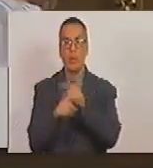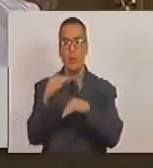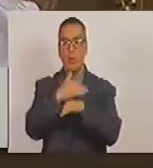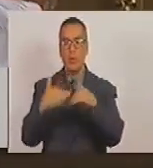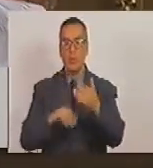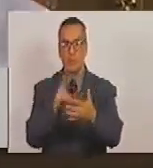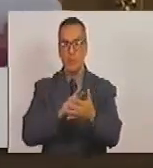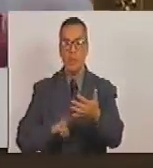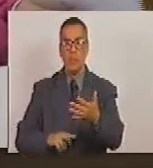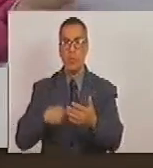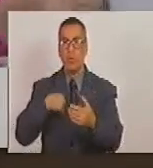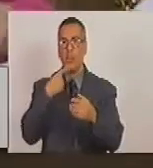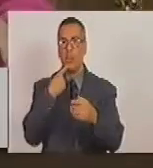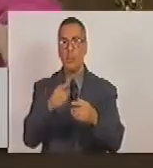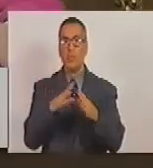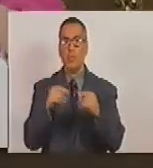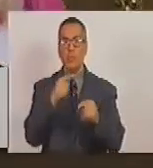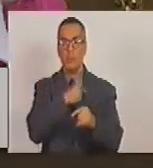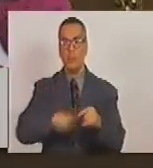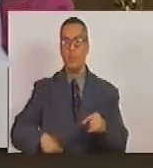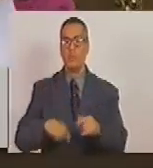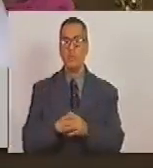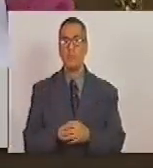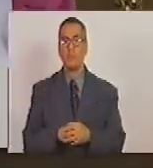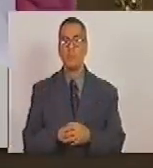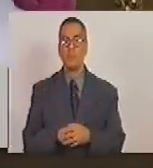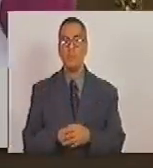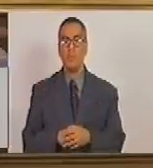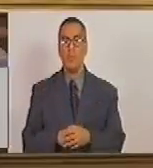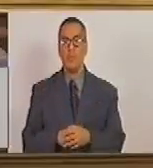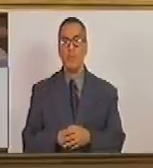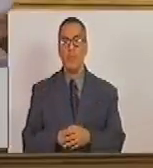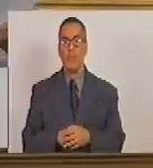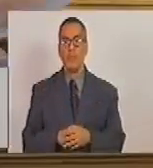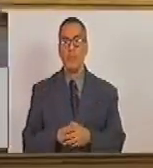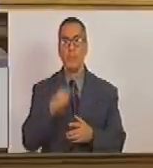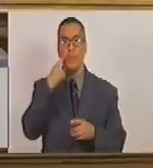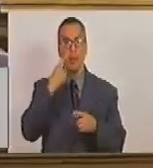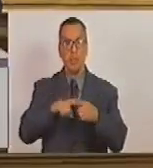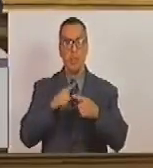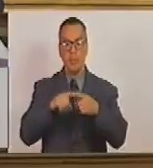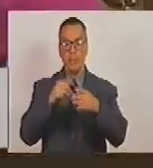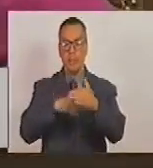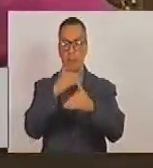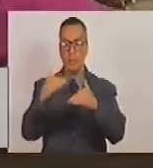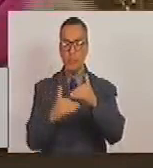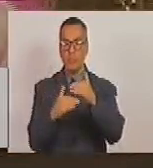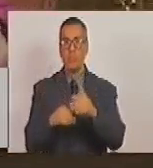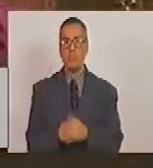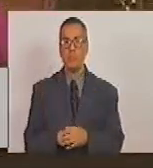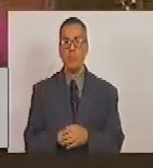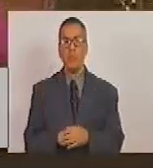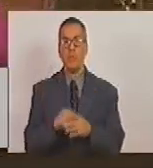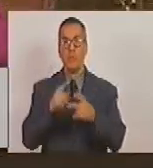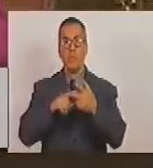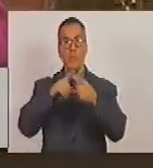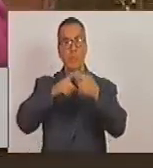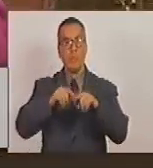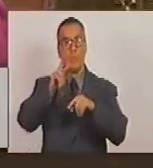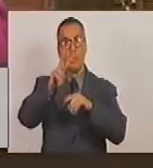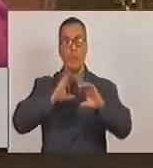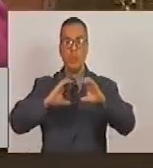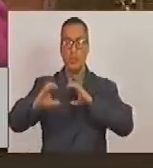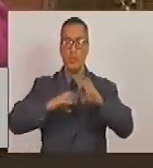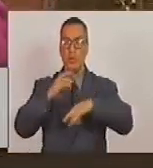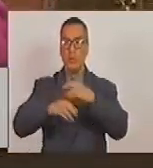en lista anexa. Es todo, ciudadano presidente. En cuenta, secretaria. Siguiente. Cuenta número 2.